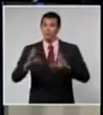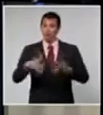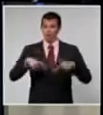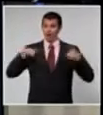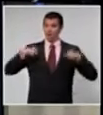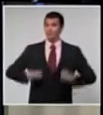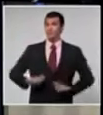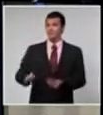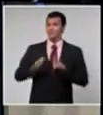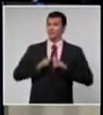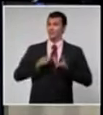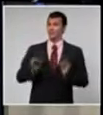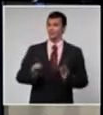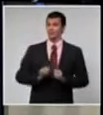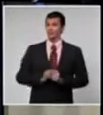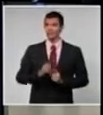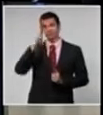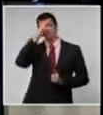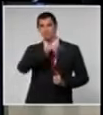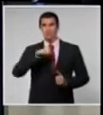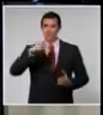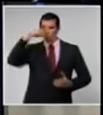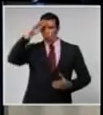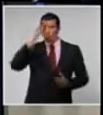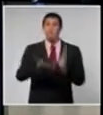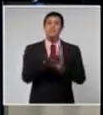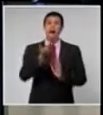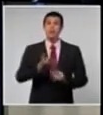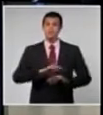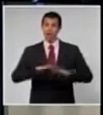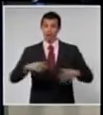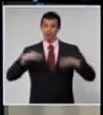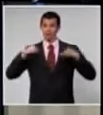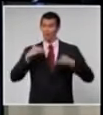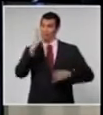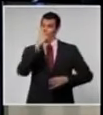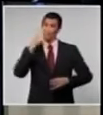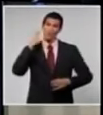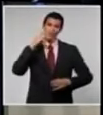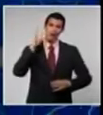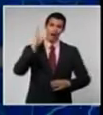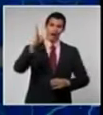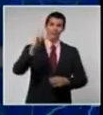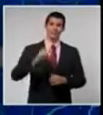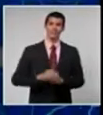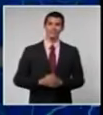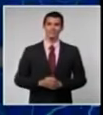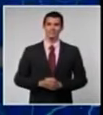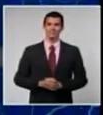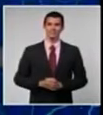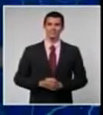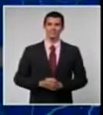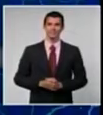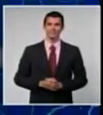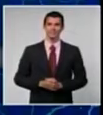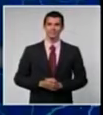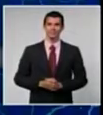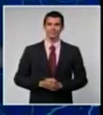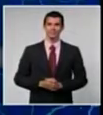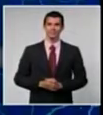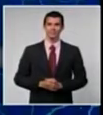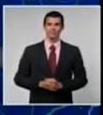tendrán nuestros héroes de batas blancas para toda la vida. Y hasta aquí el deporte. Buenas noches. Hasta mañana, Pavel, un